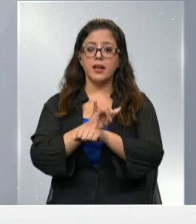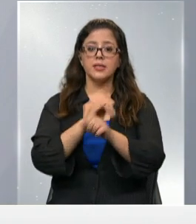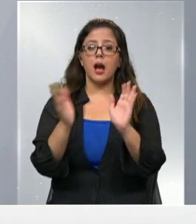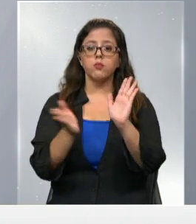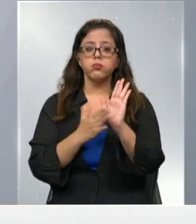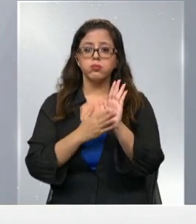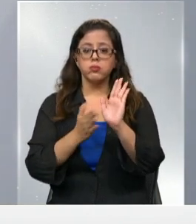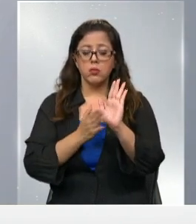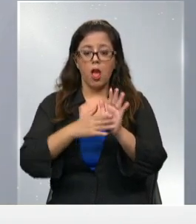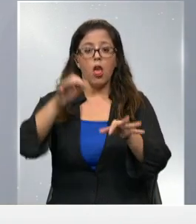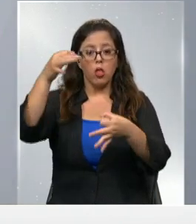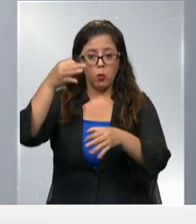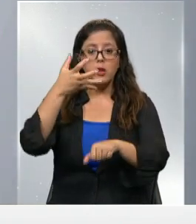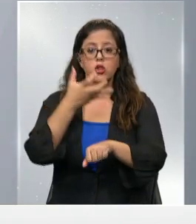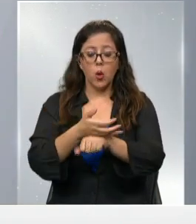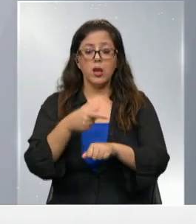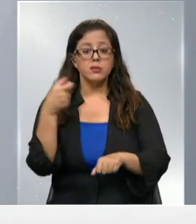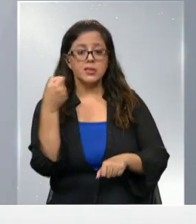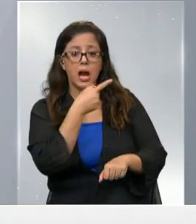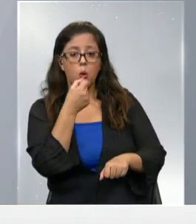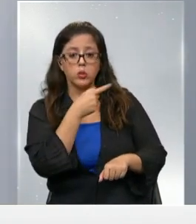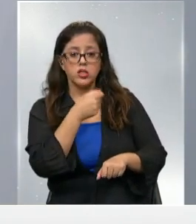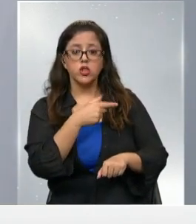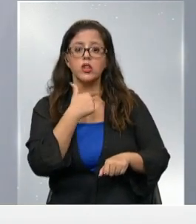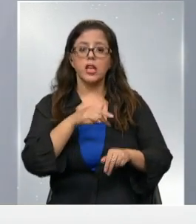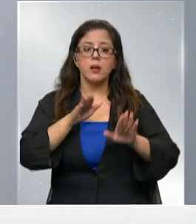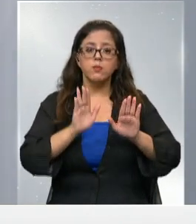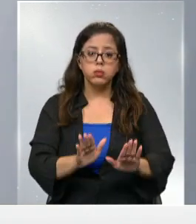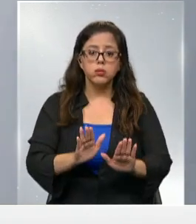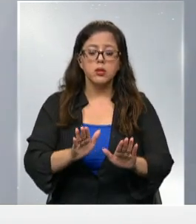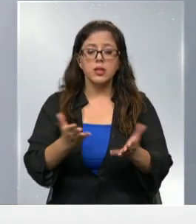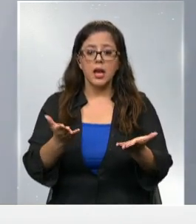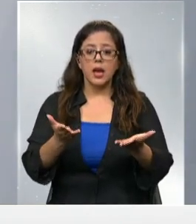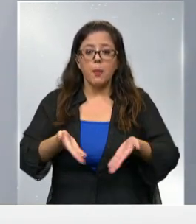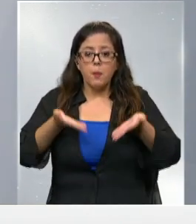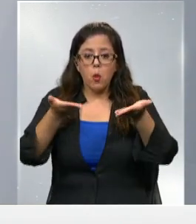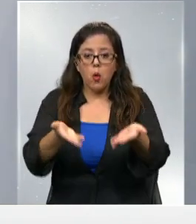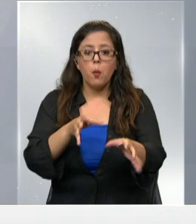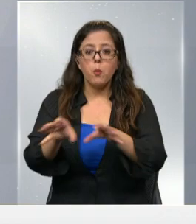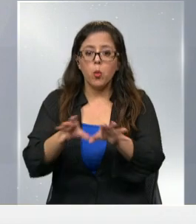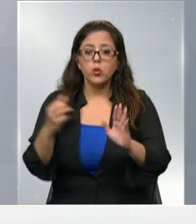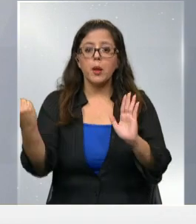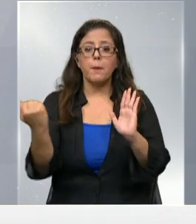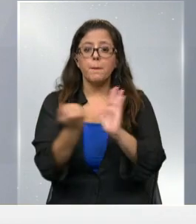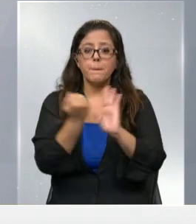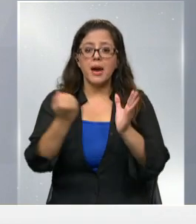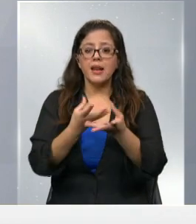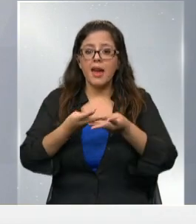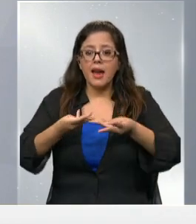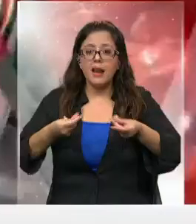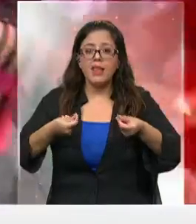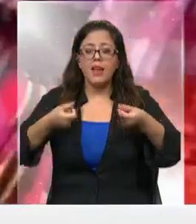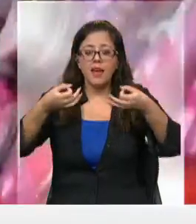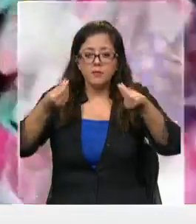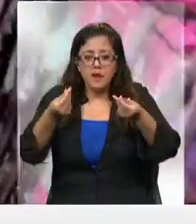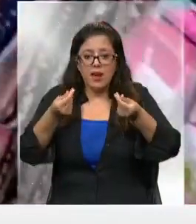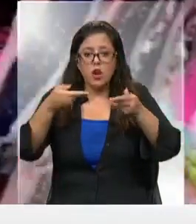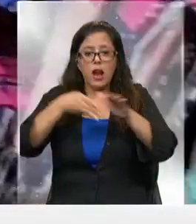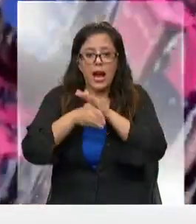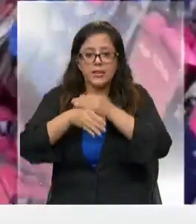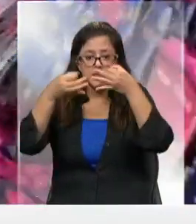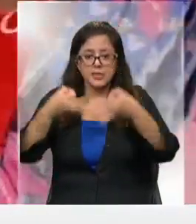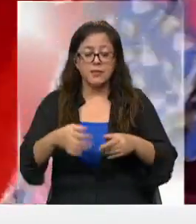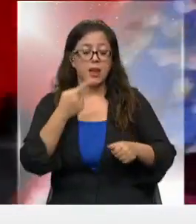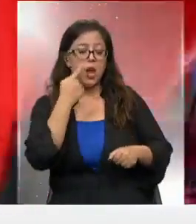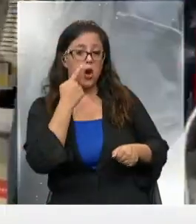y documentado. Estas acusaciones quieren frenar nuestro intento por ofrecer productos de marca y calidad a precios accesibles. Y